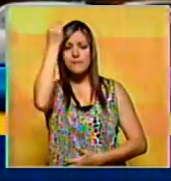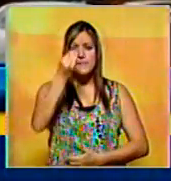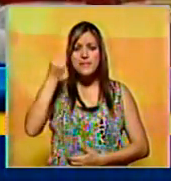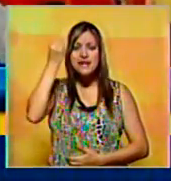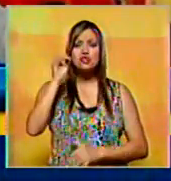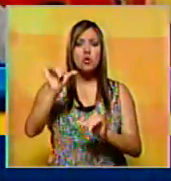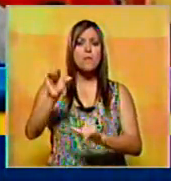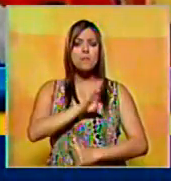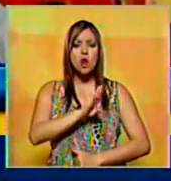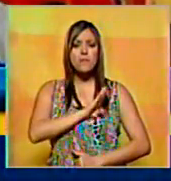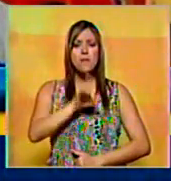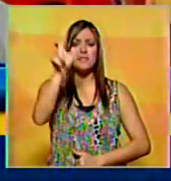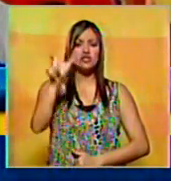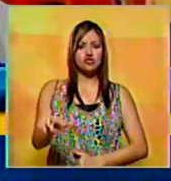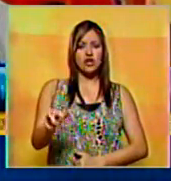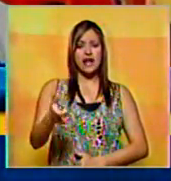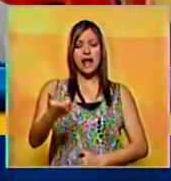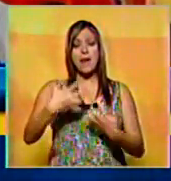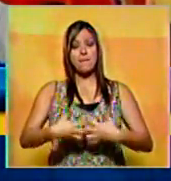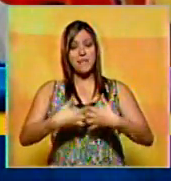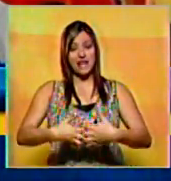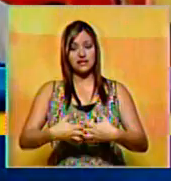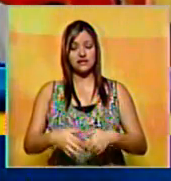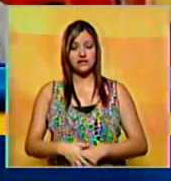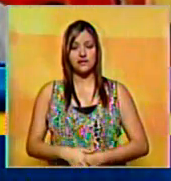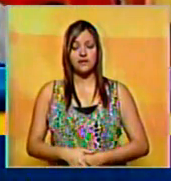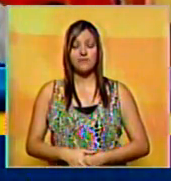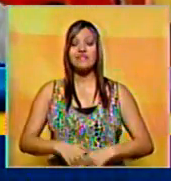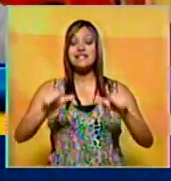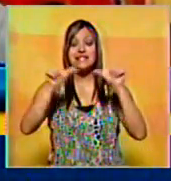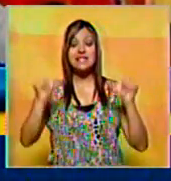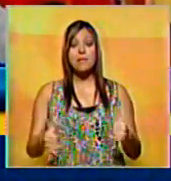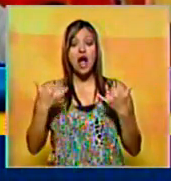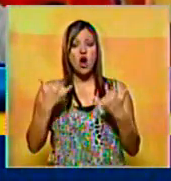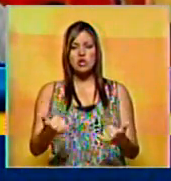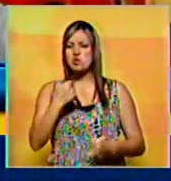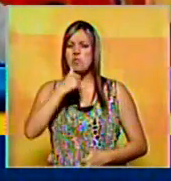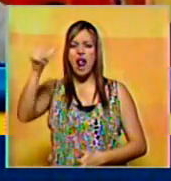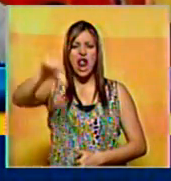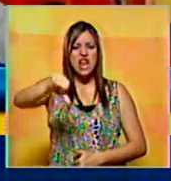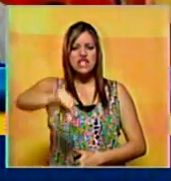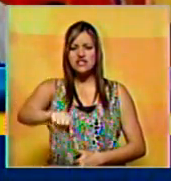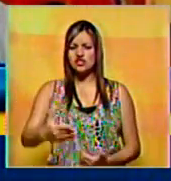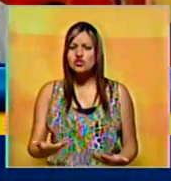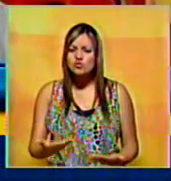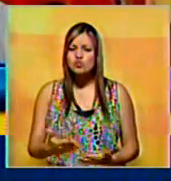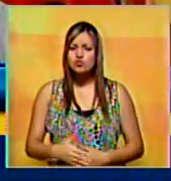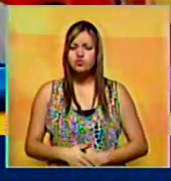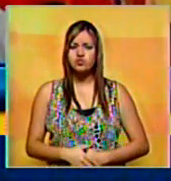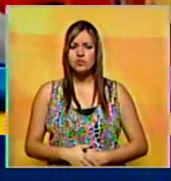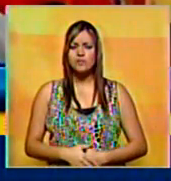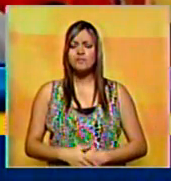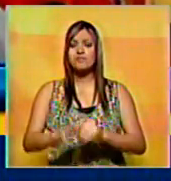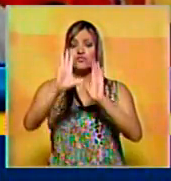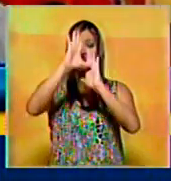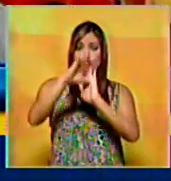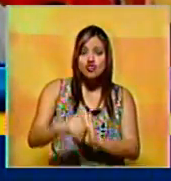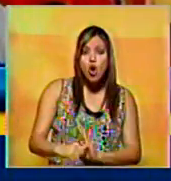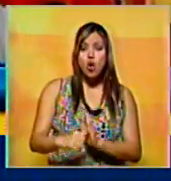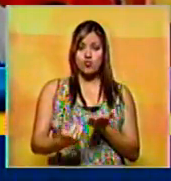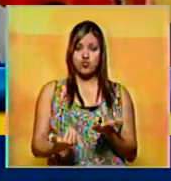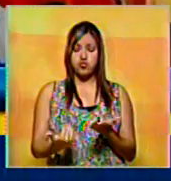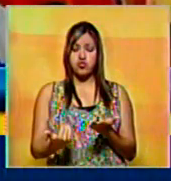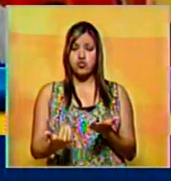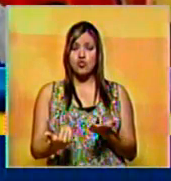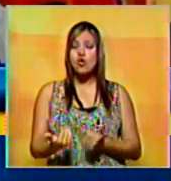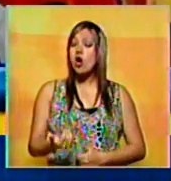el propio capitalismo. Con un sistema, repito, perverso de robo, no puede